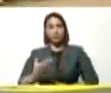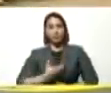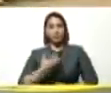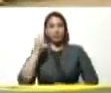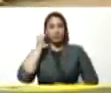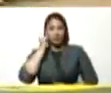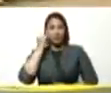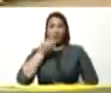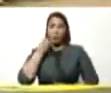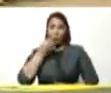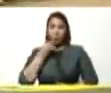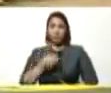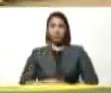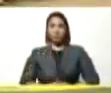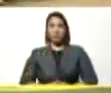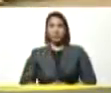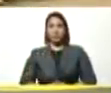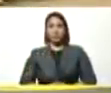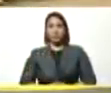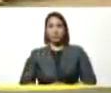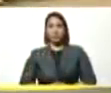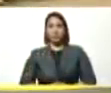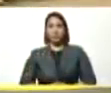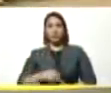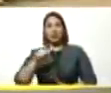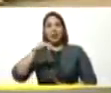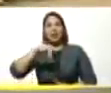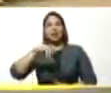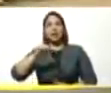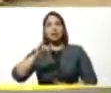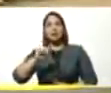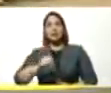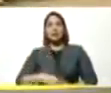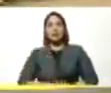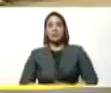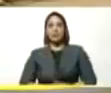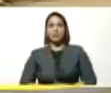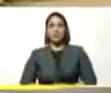joven alcaldesa. Anaís Palacio.